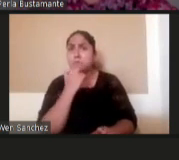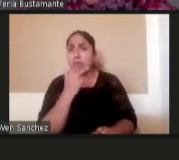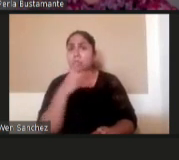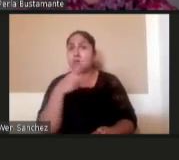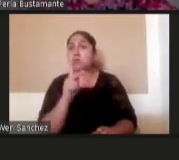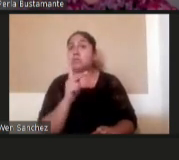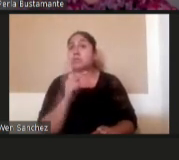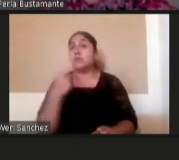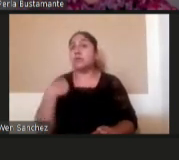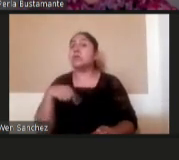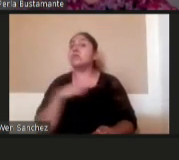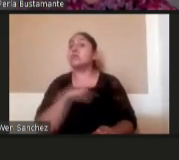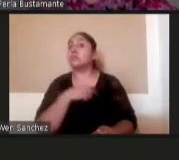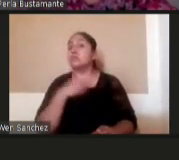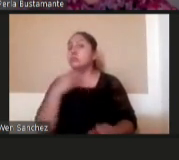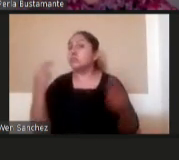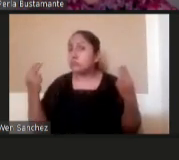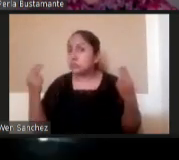juarenses. Es cuanto.